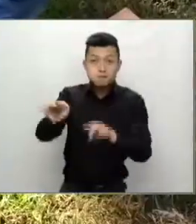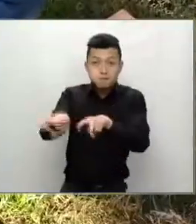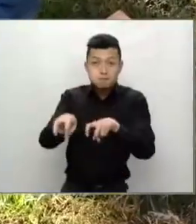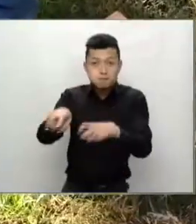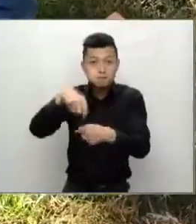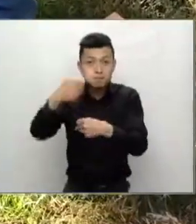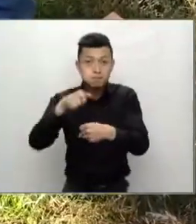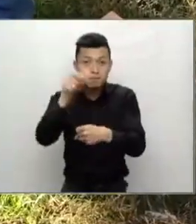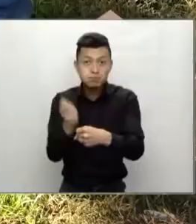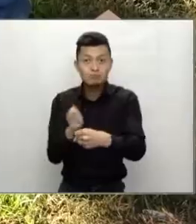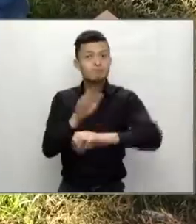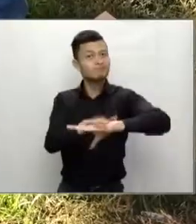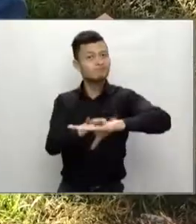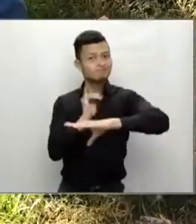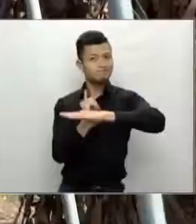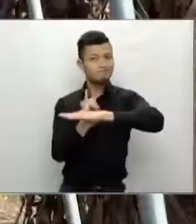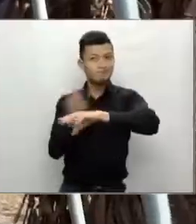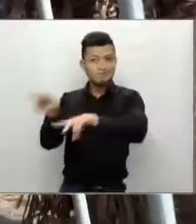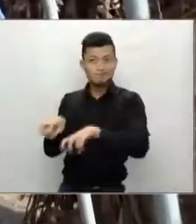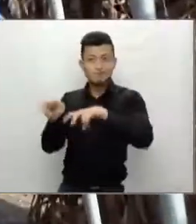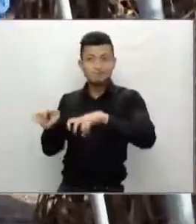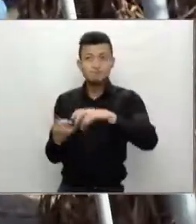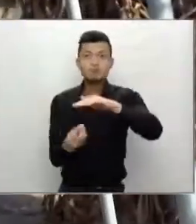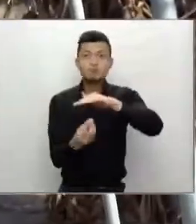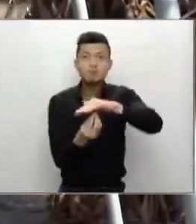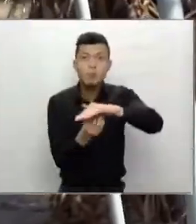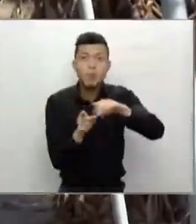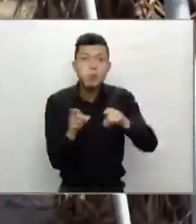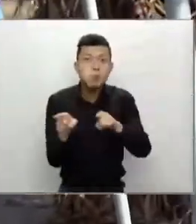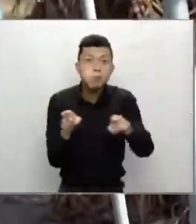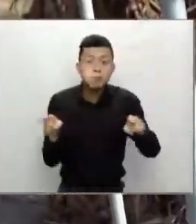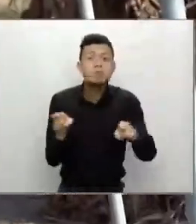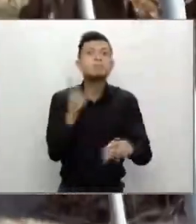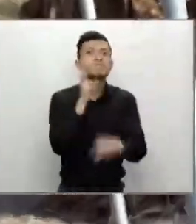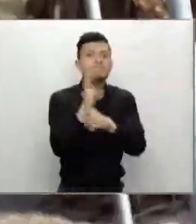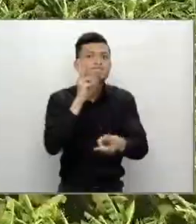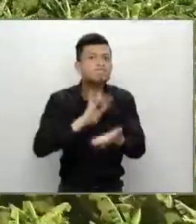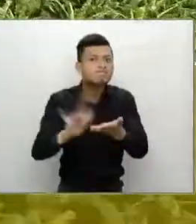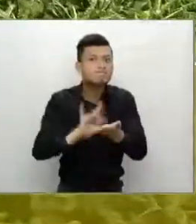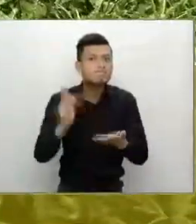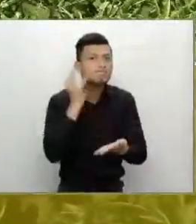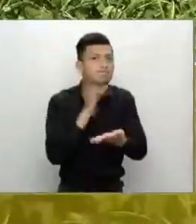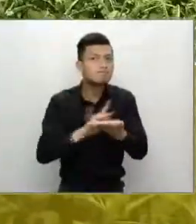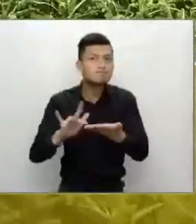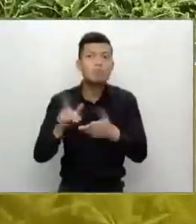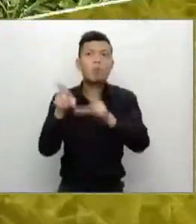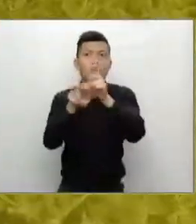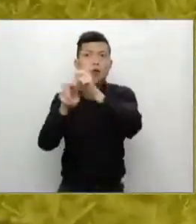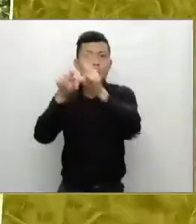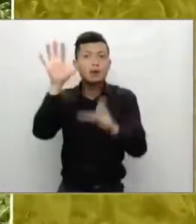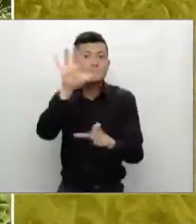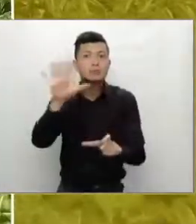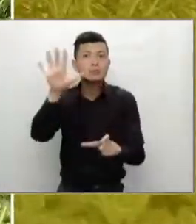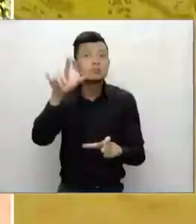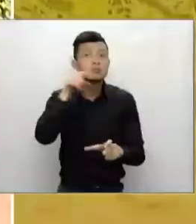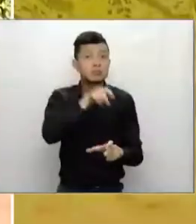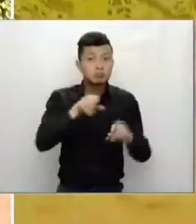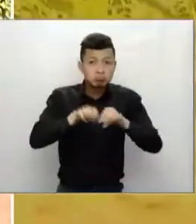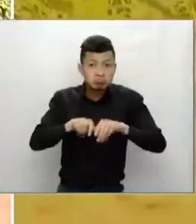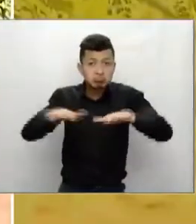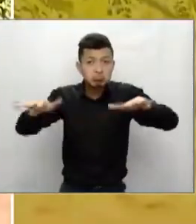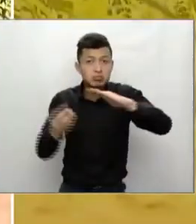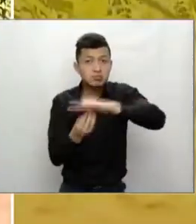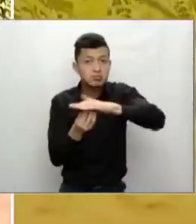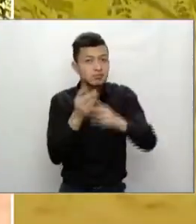Señor productor de banano y plátano, el ICA declaró la emergencia fitosanitaria por la presencia del Fusarium raza 4 tropical en algunos predios en La Guajira. Evite